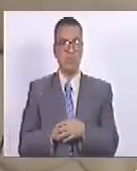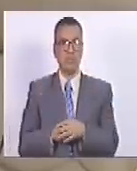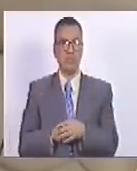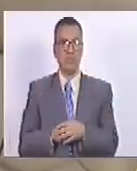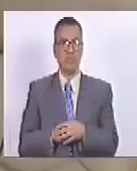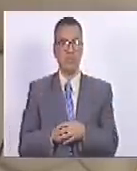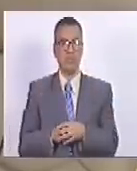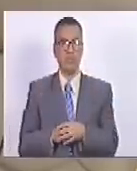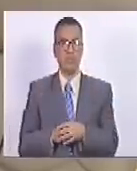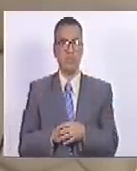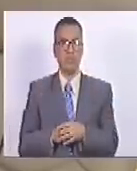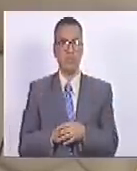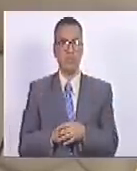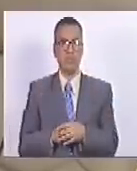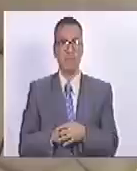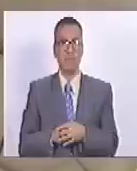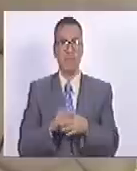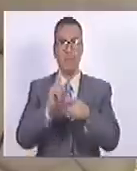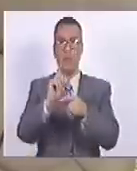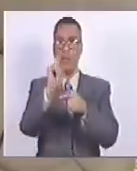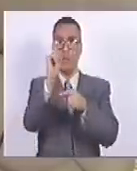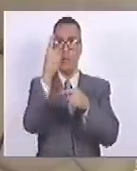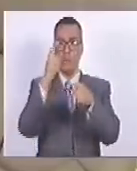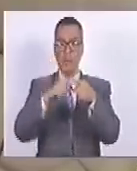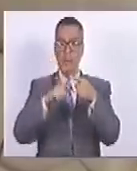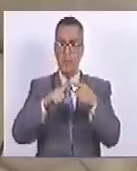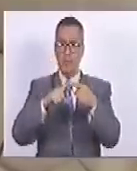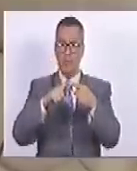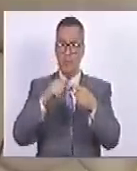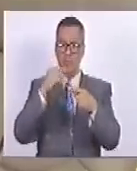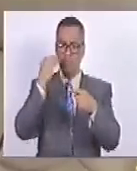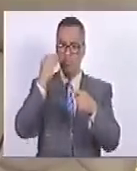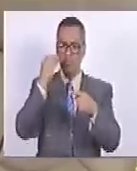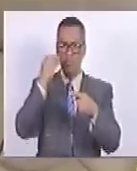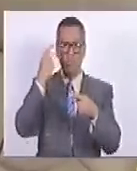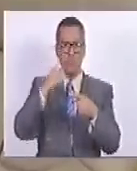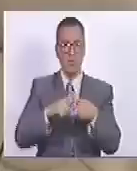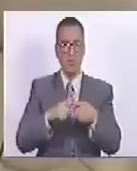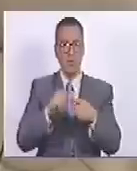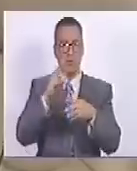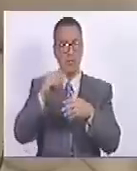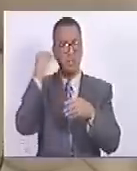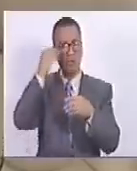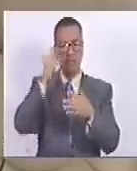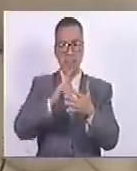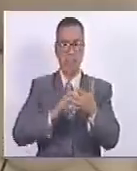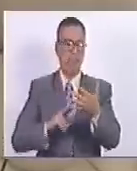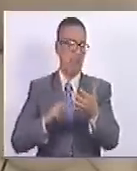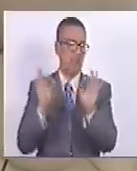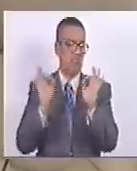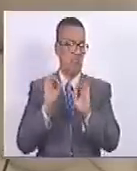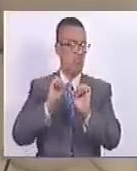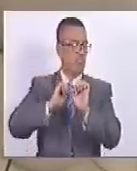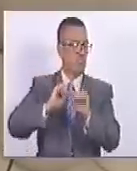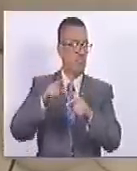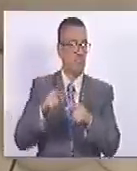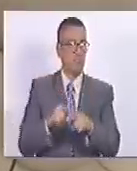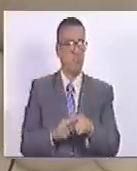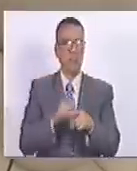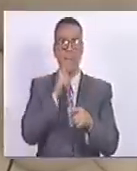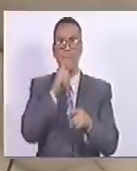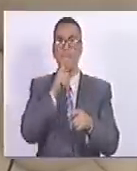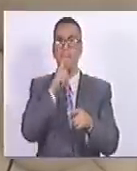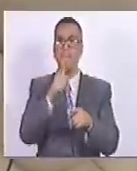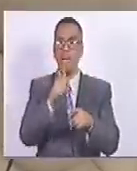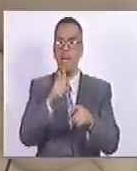y lo primero que provoca es ni siquiera considerarla, por lo mal